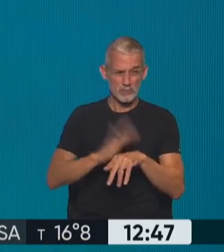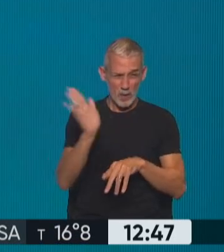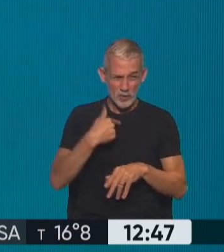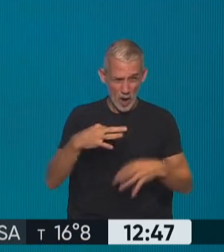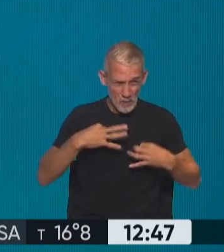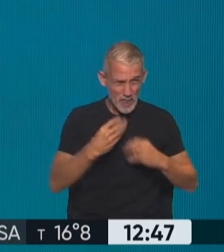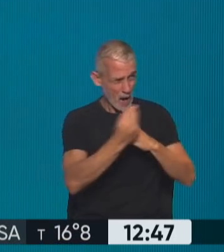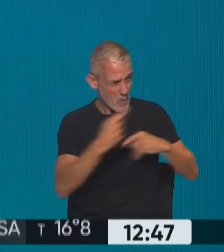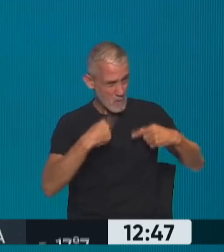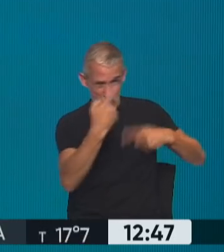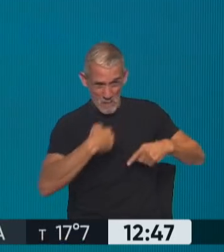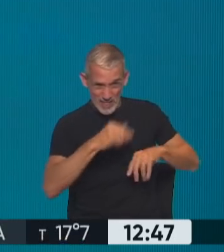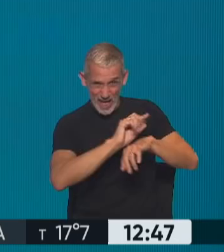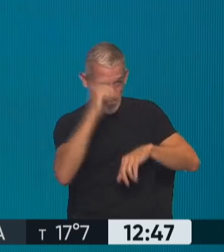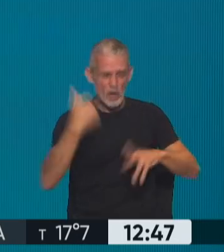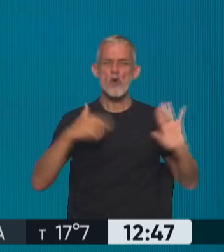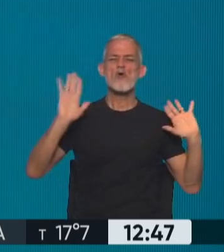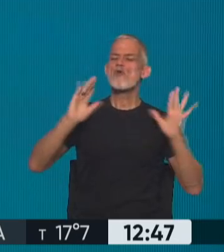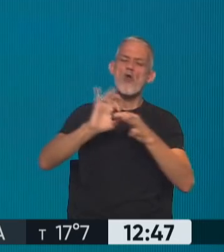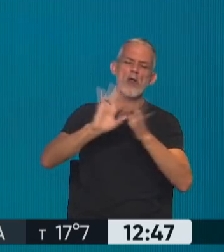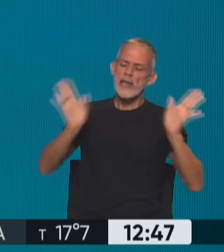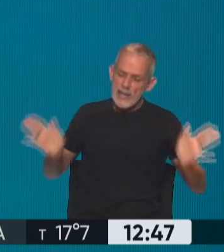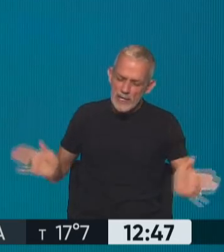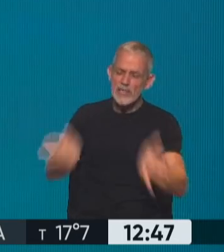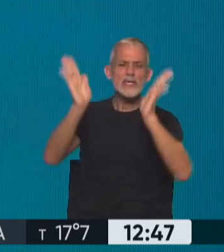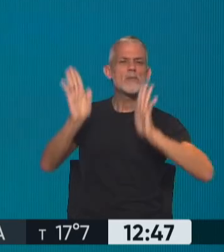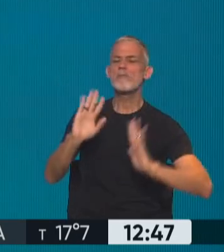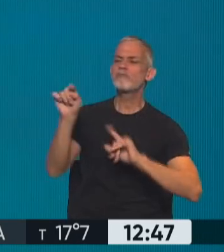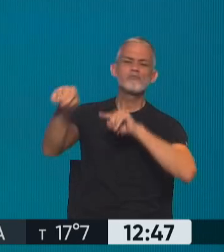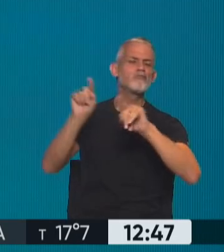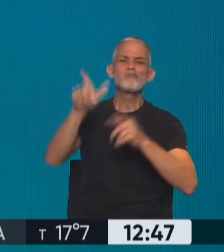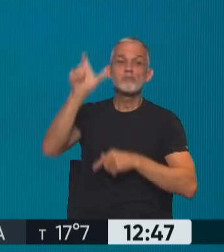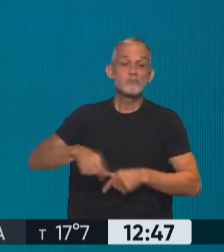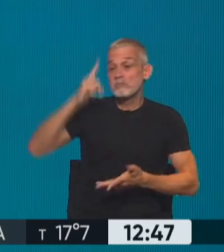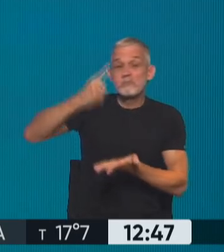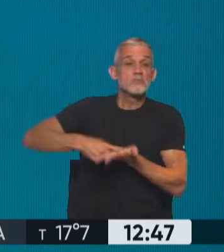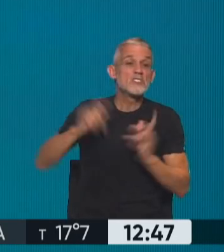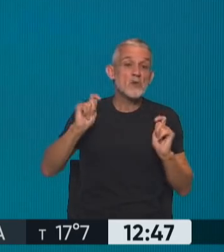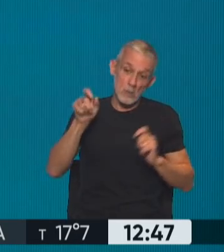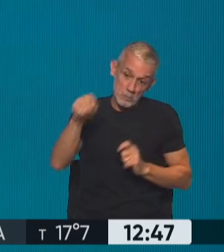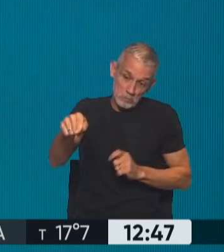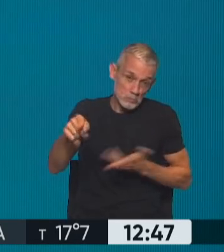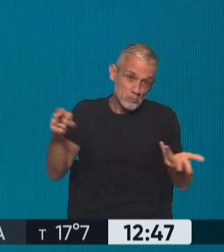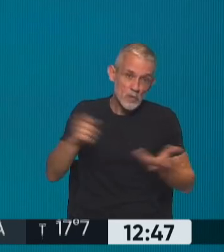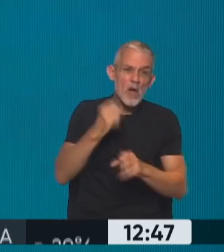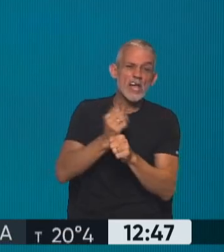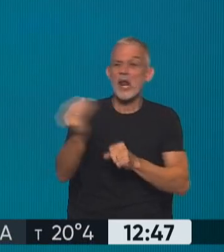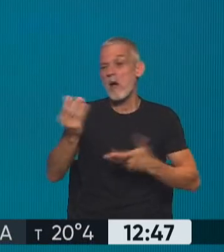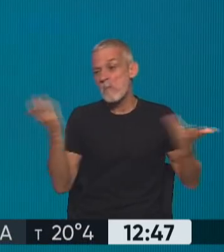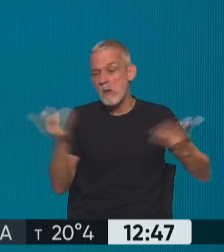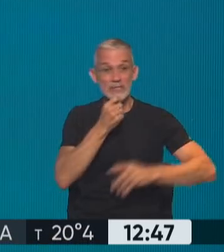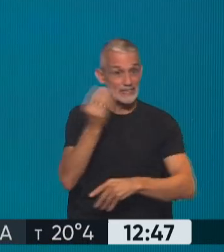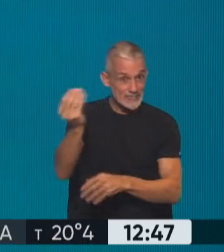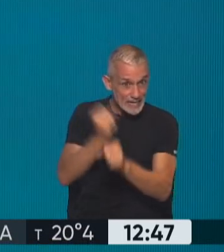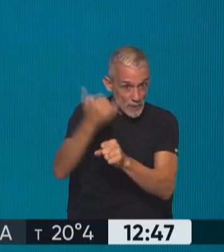vida, porque vos sos libre, sos absolutamente libre, y por lo tanto vos decidís si tenés trabajo, y si tenés